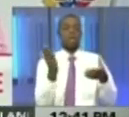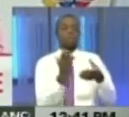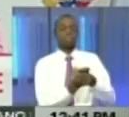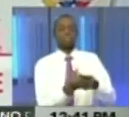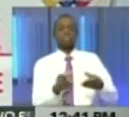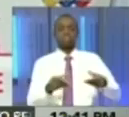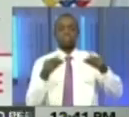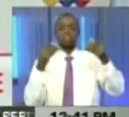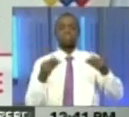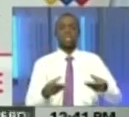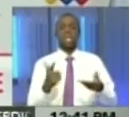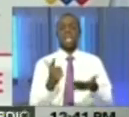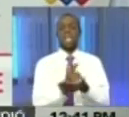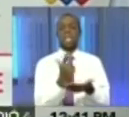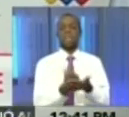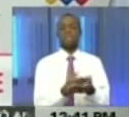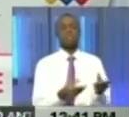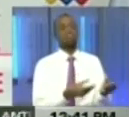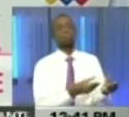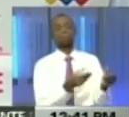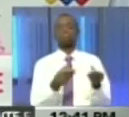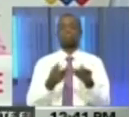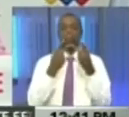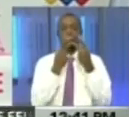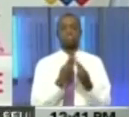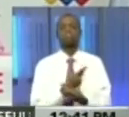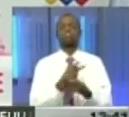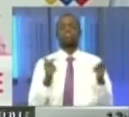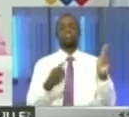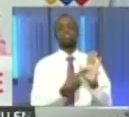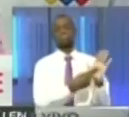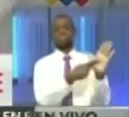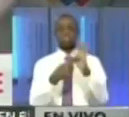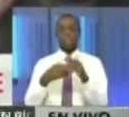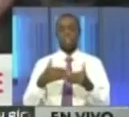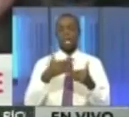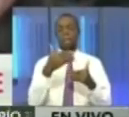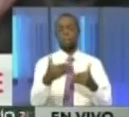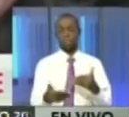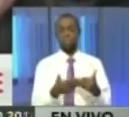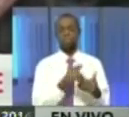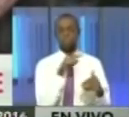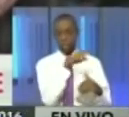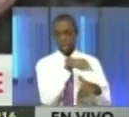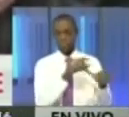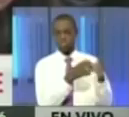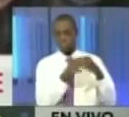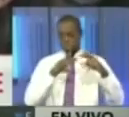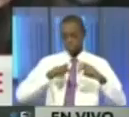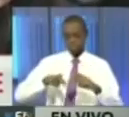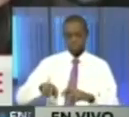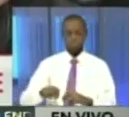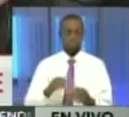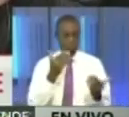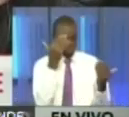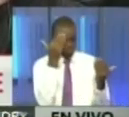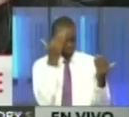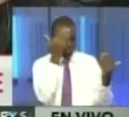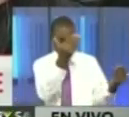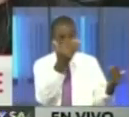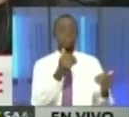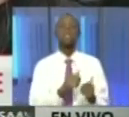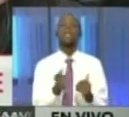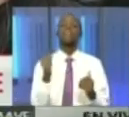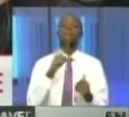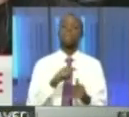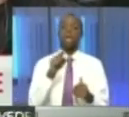dará de conocimiento al público en general. También, en forma muy especial, quiero